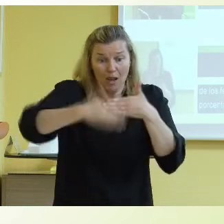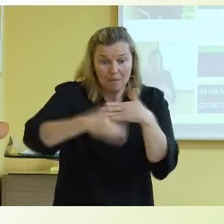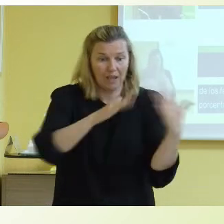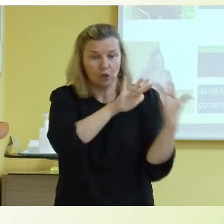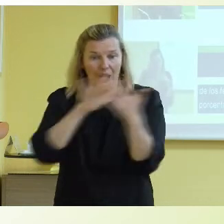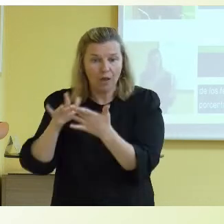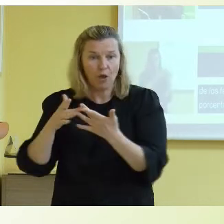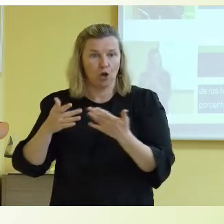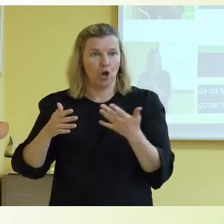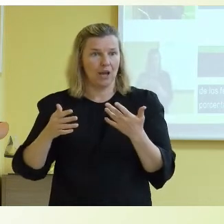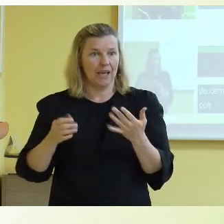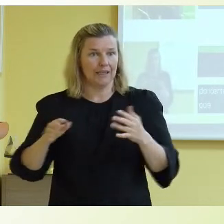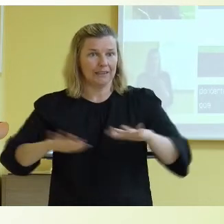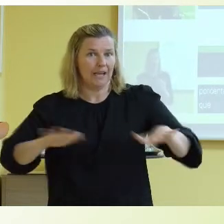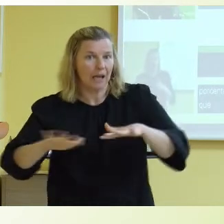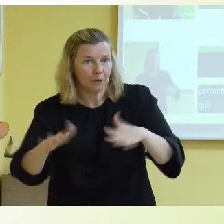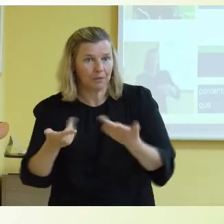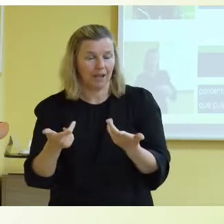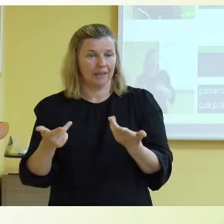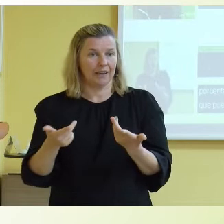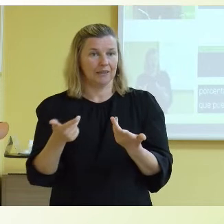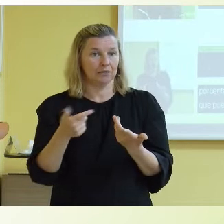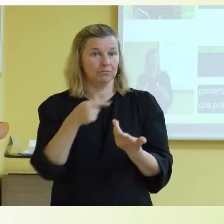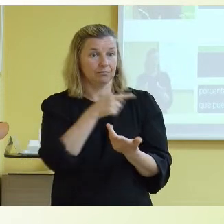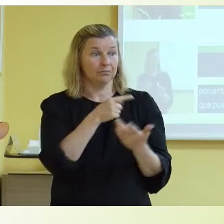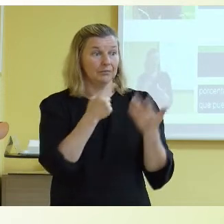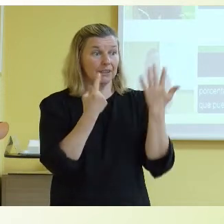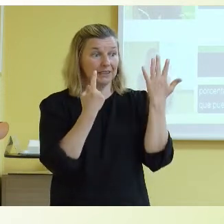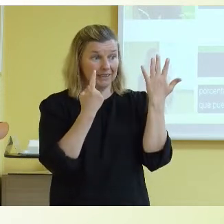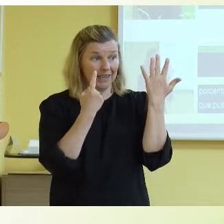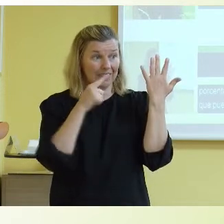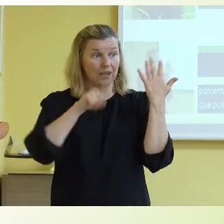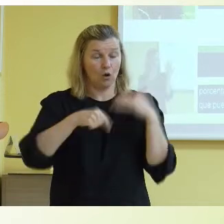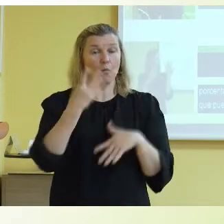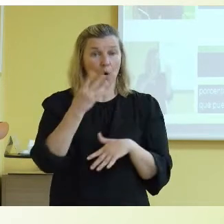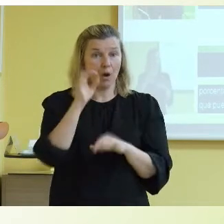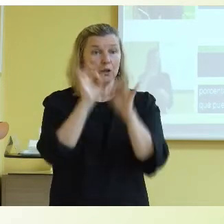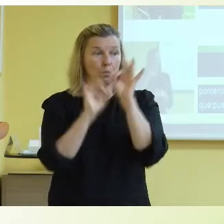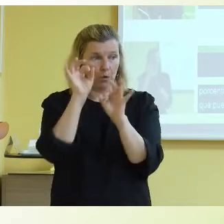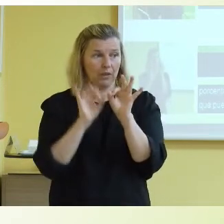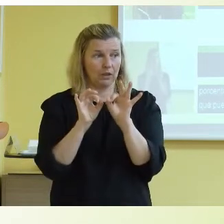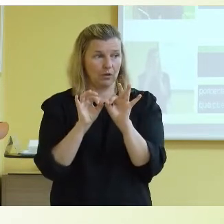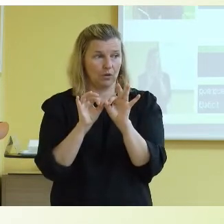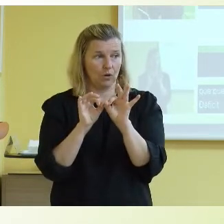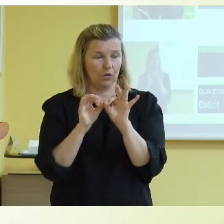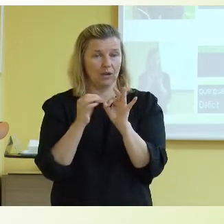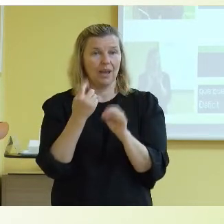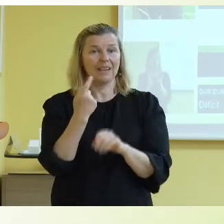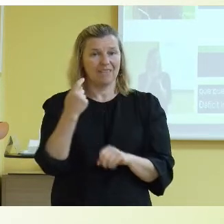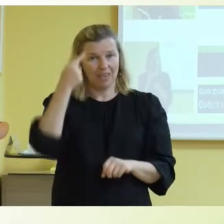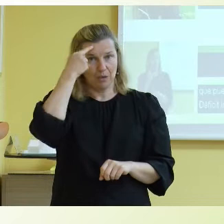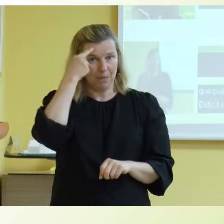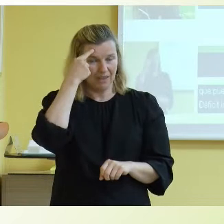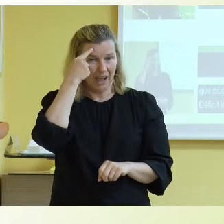el entorno. Déficit intelectual un 6,4%. Bueno, yo creo que es mucho más, pero puede estar muy metida en